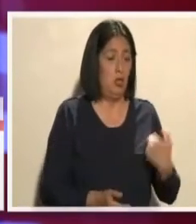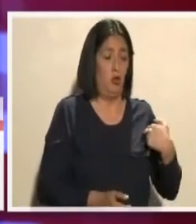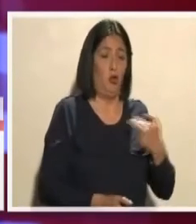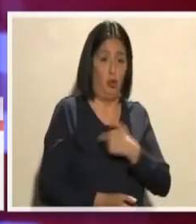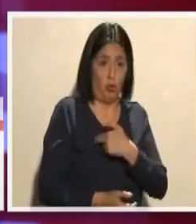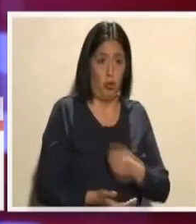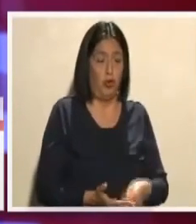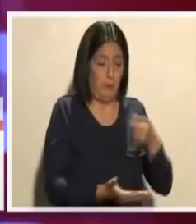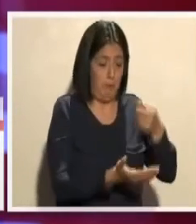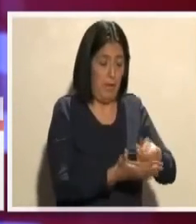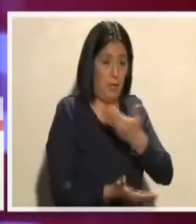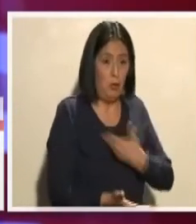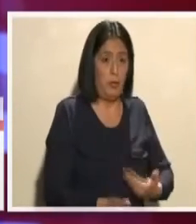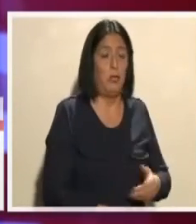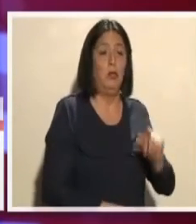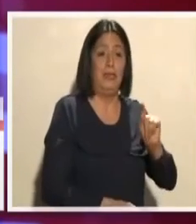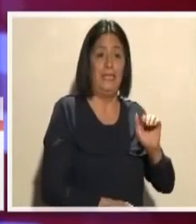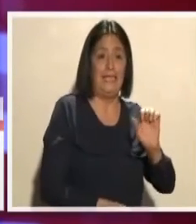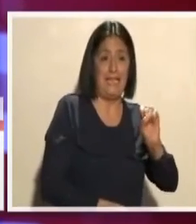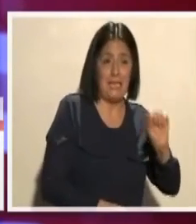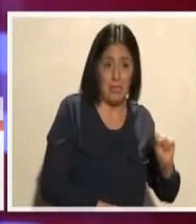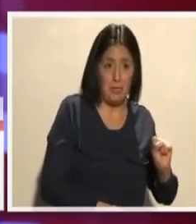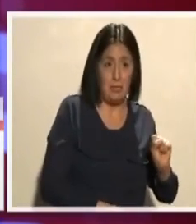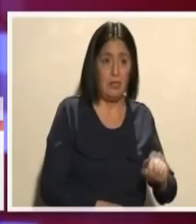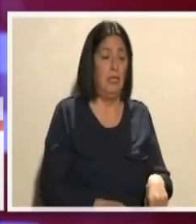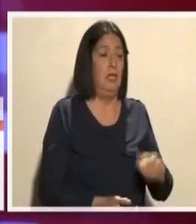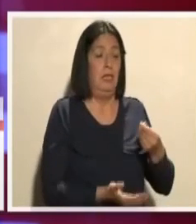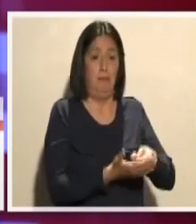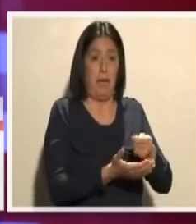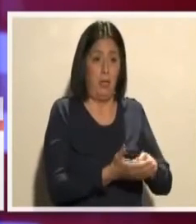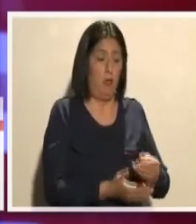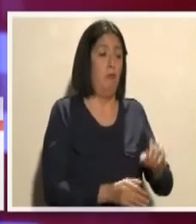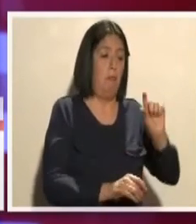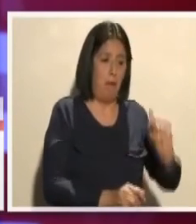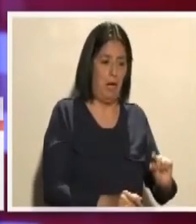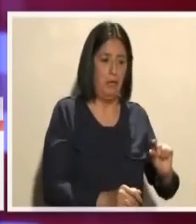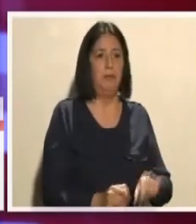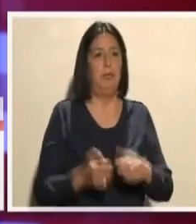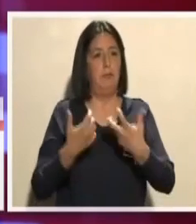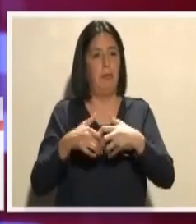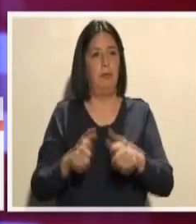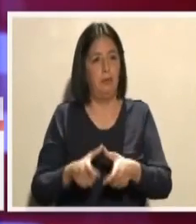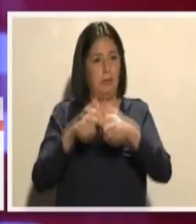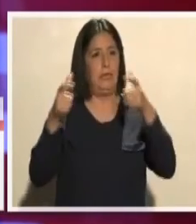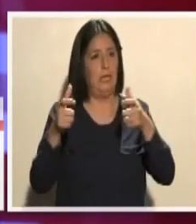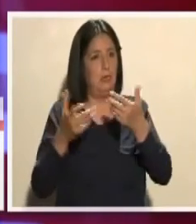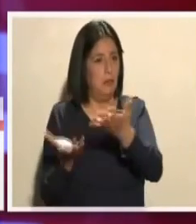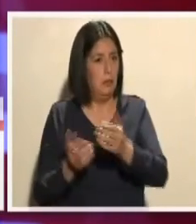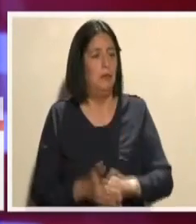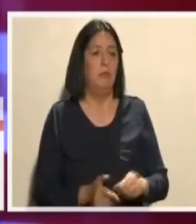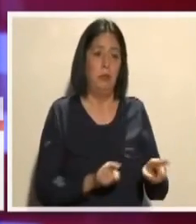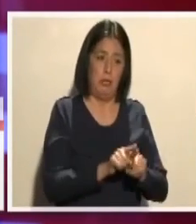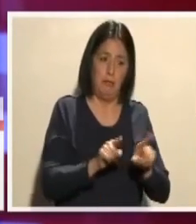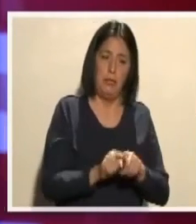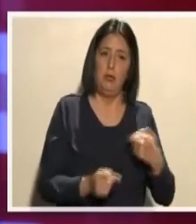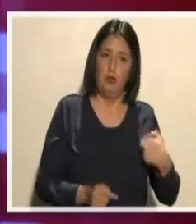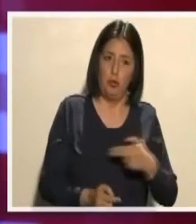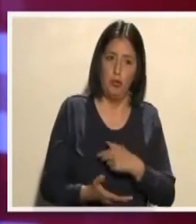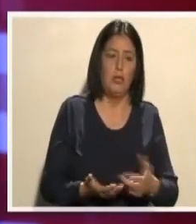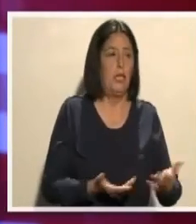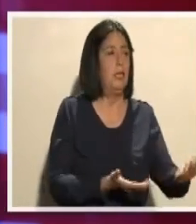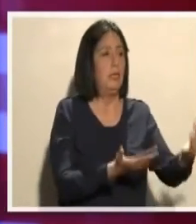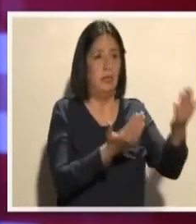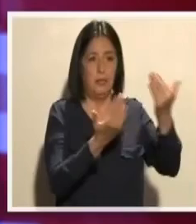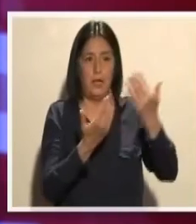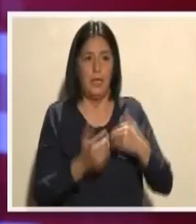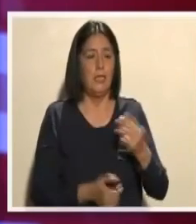proponiendo es muchísimo más baja que para las grandes. Pero al mismo tiempo todos sabemos que hay que atraer capitales